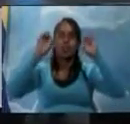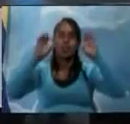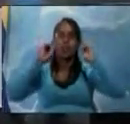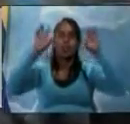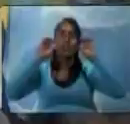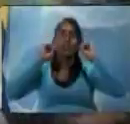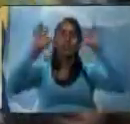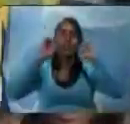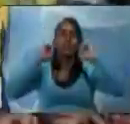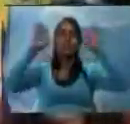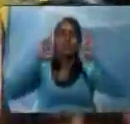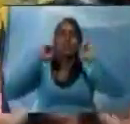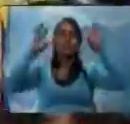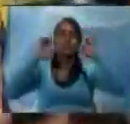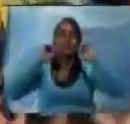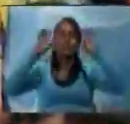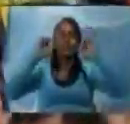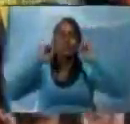Gloria a Dios.